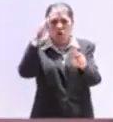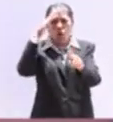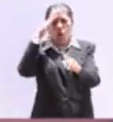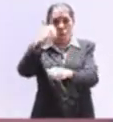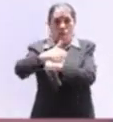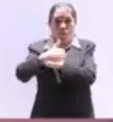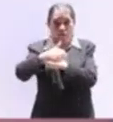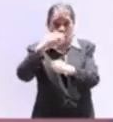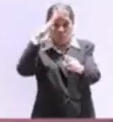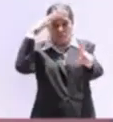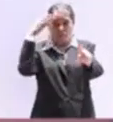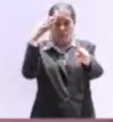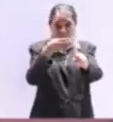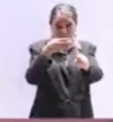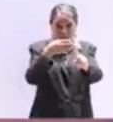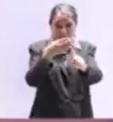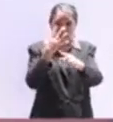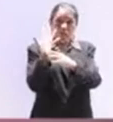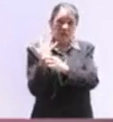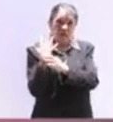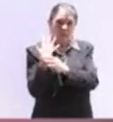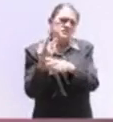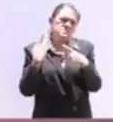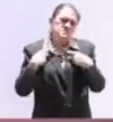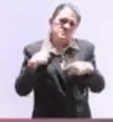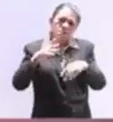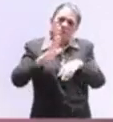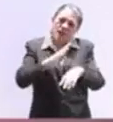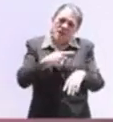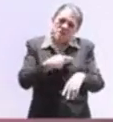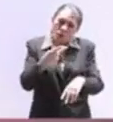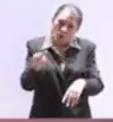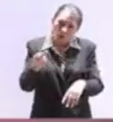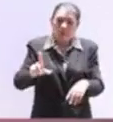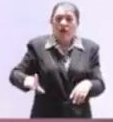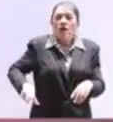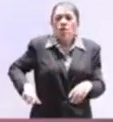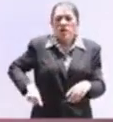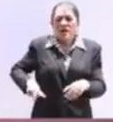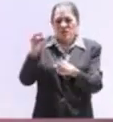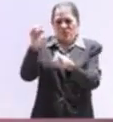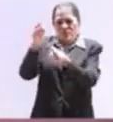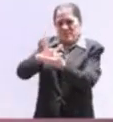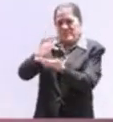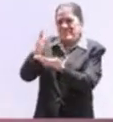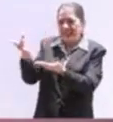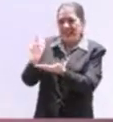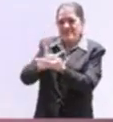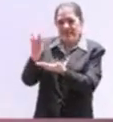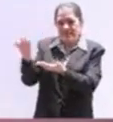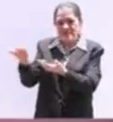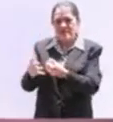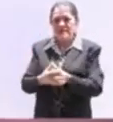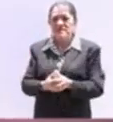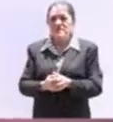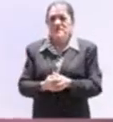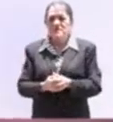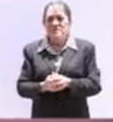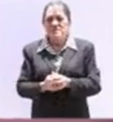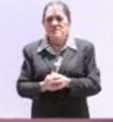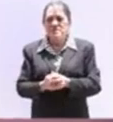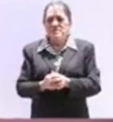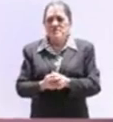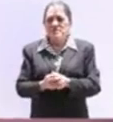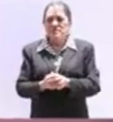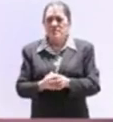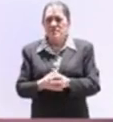las personas más pobres del Estado. Gobernador, le agradezco muchísimo que hayamos tenido ese encuentro, que